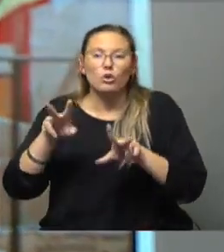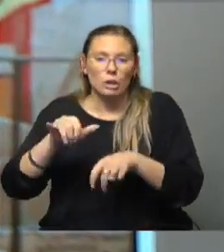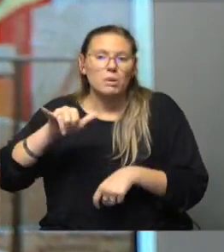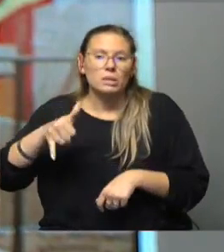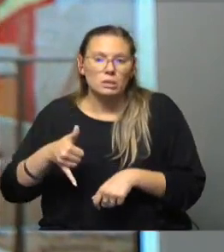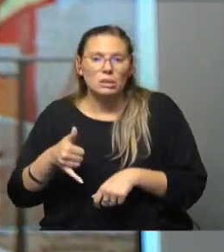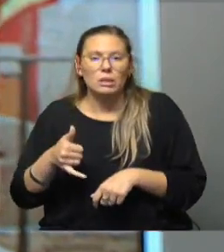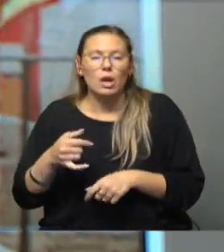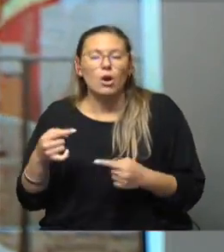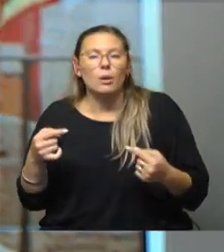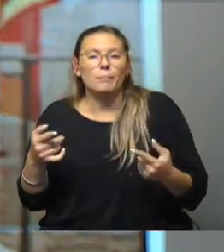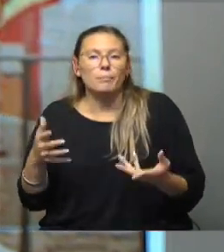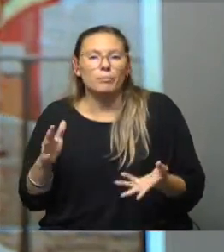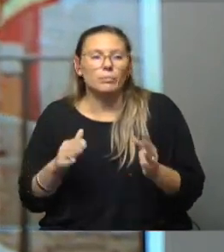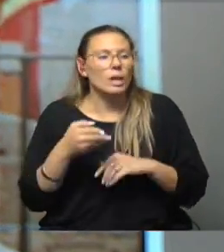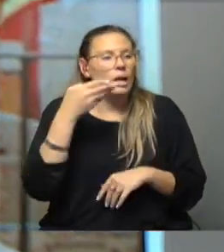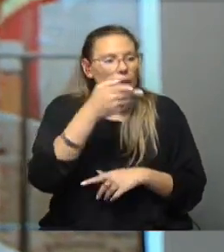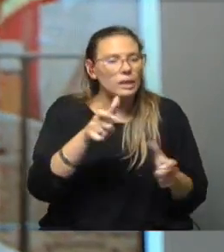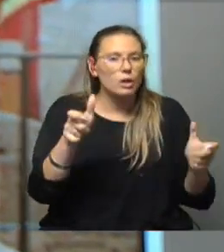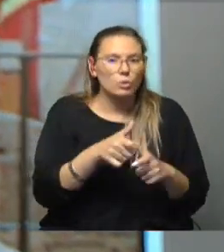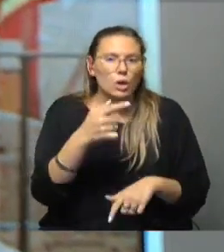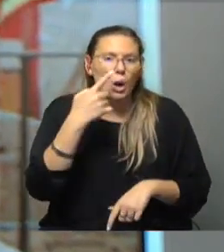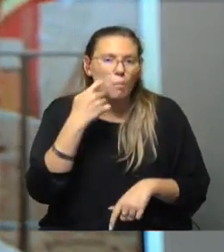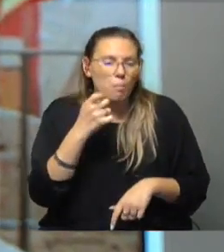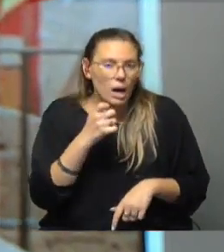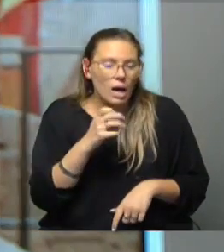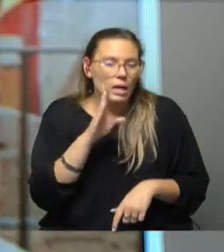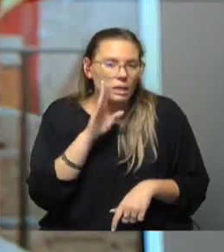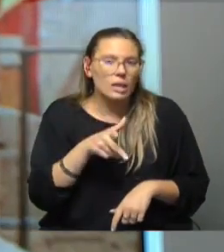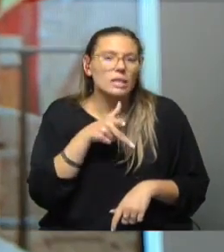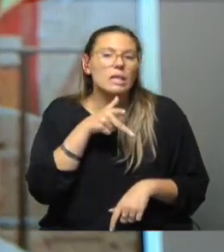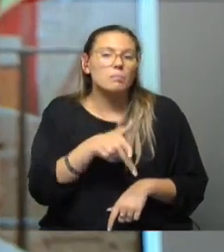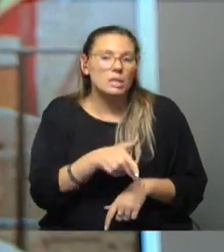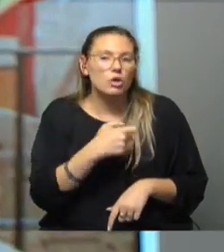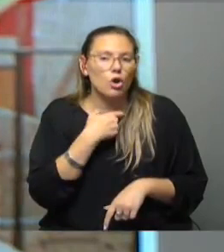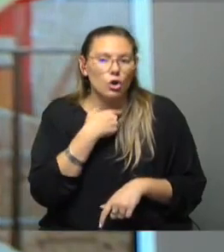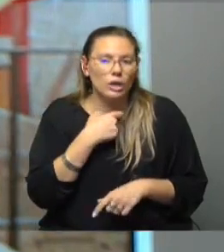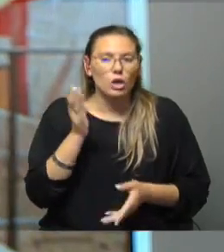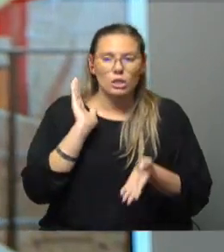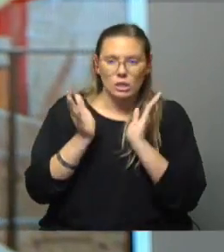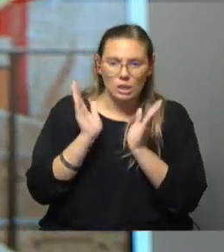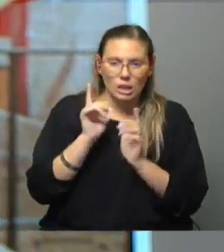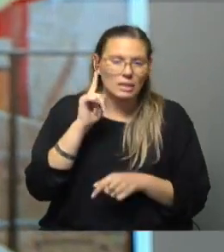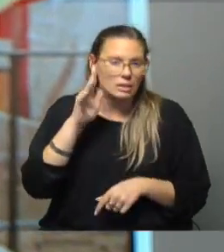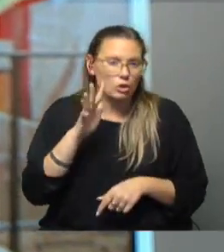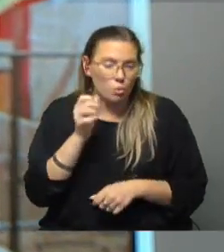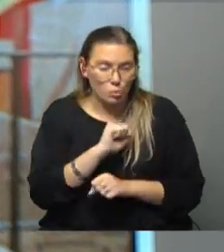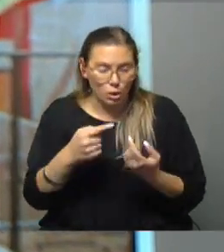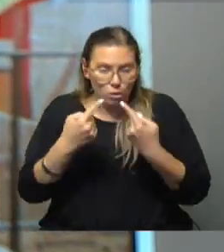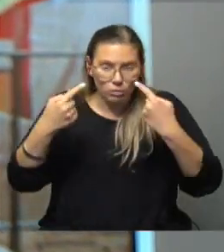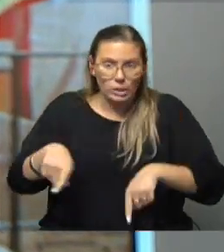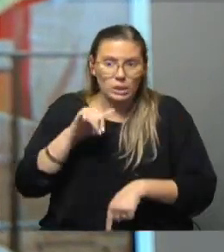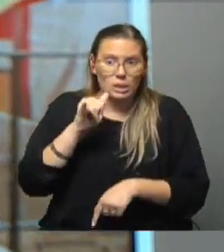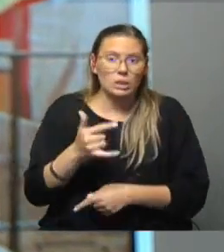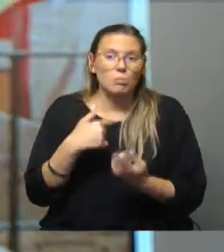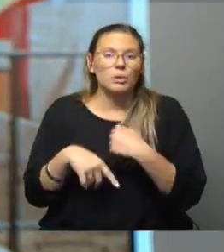de versus, no sé, ir a una reunión de padres del colegio de mi hijo o ir a terapia, o sea, puedo escindir esas cosas. Lo que pasa es que lo